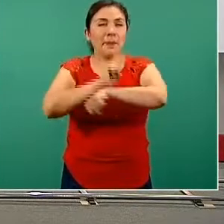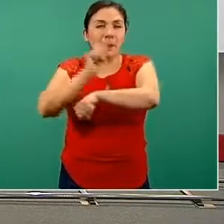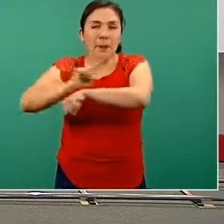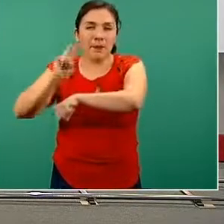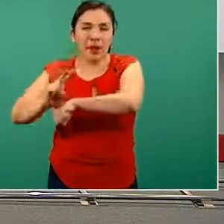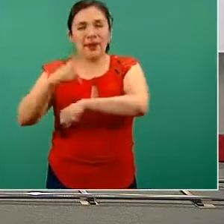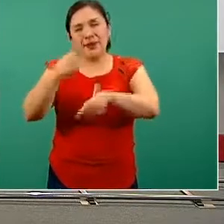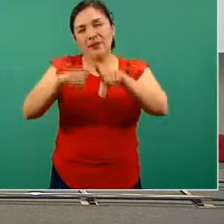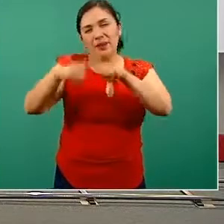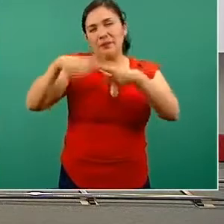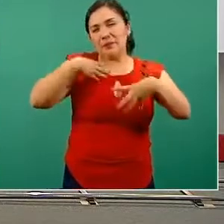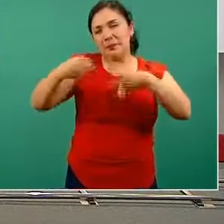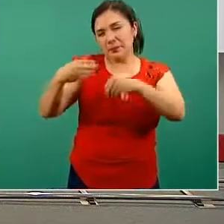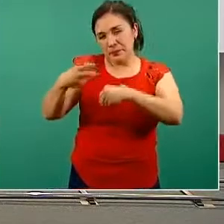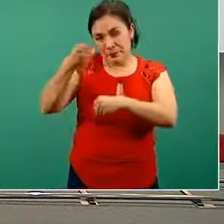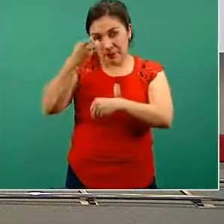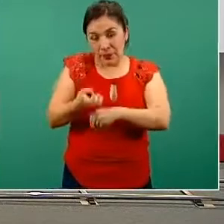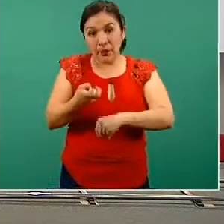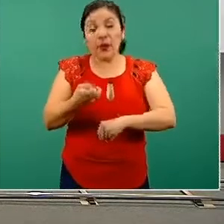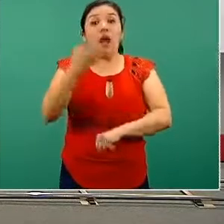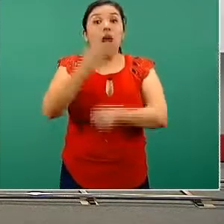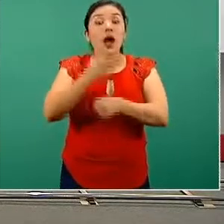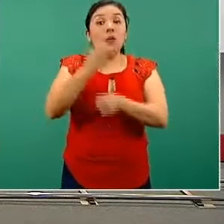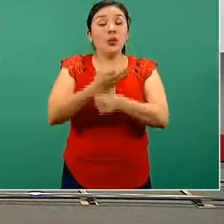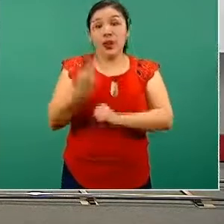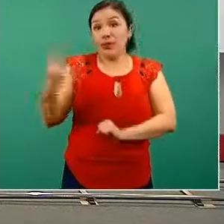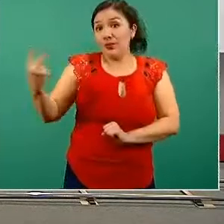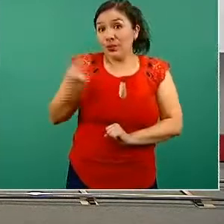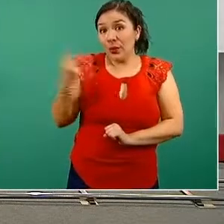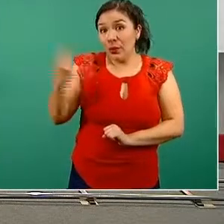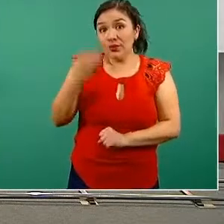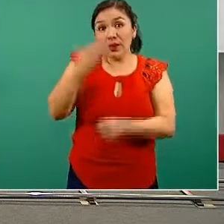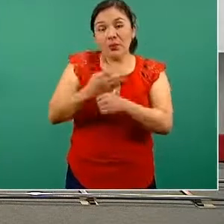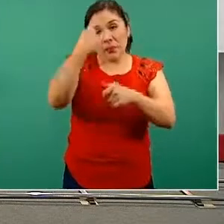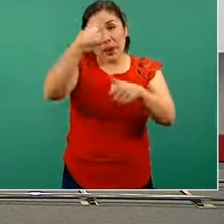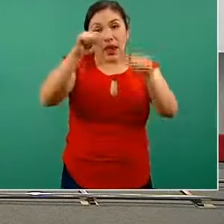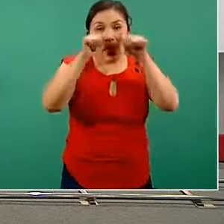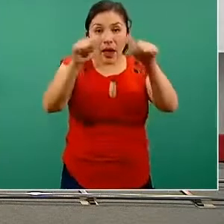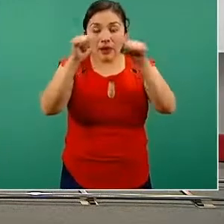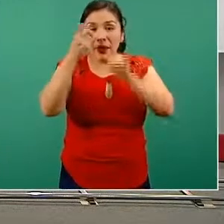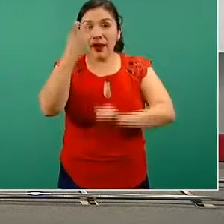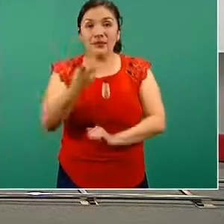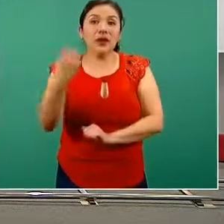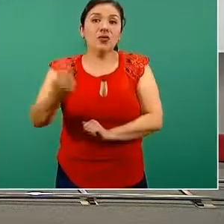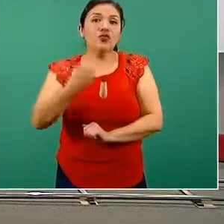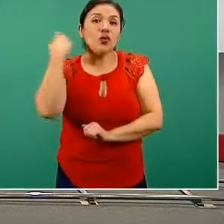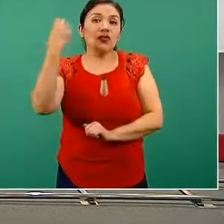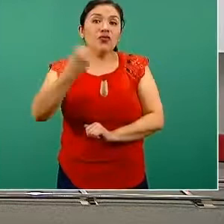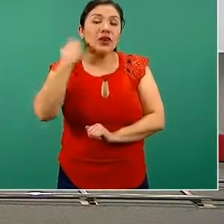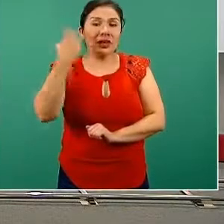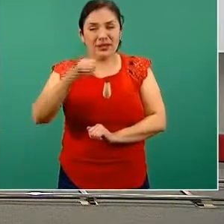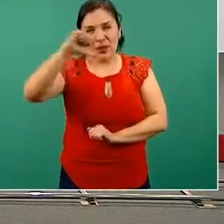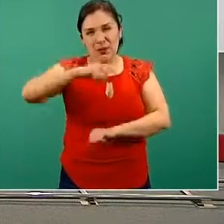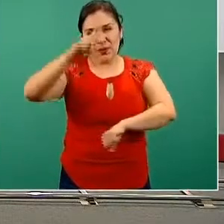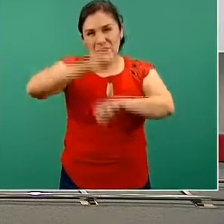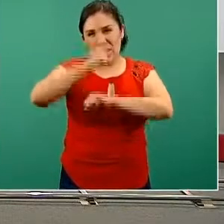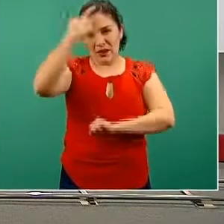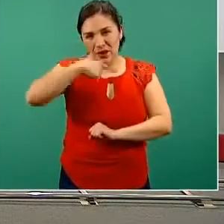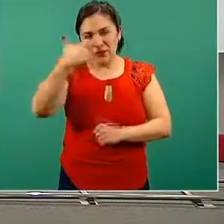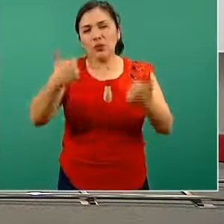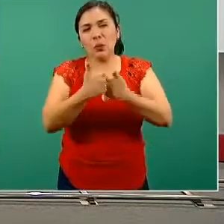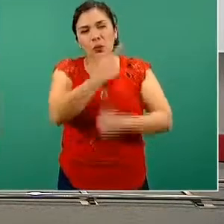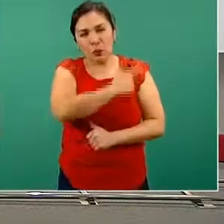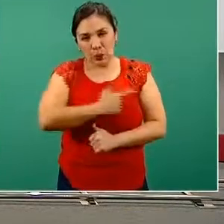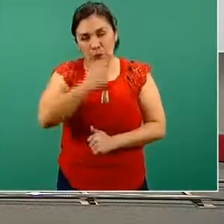de Enfermedades No Transmisibles. Estamos ambos atendiendo la conferencia de prensa de esta noche y con mucho gusto